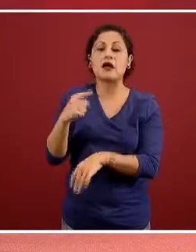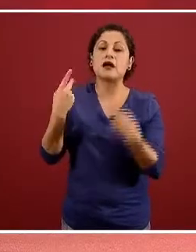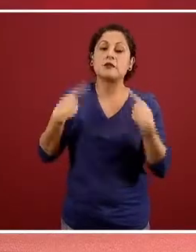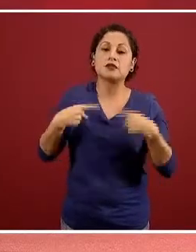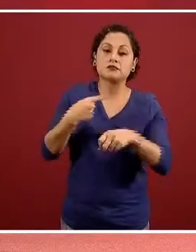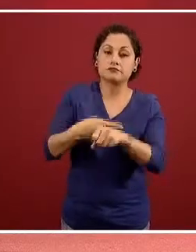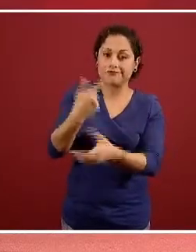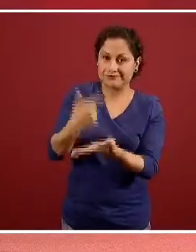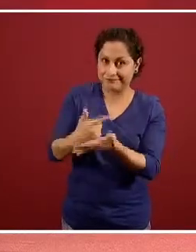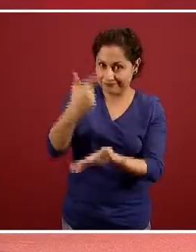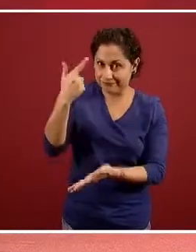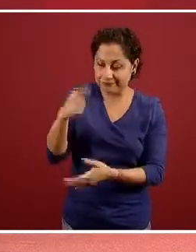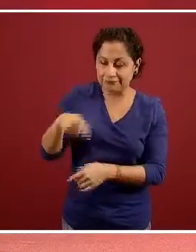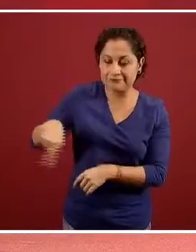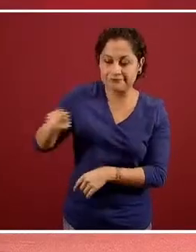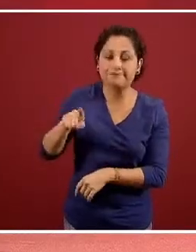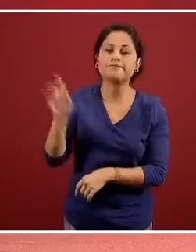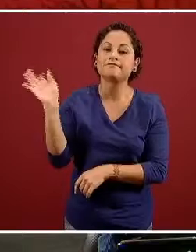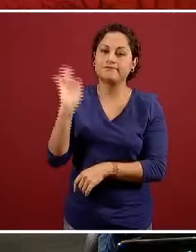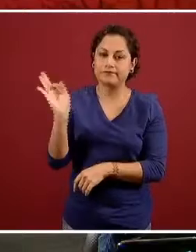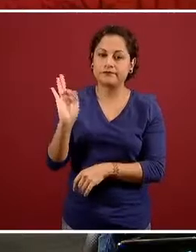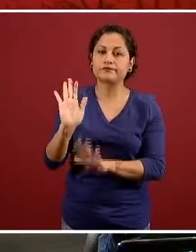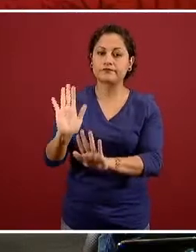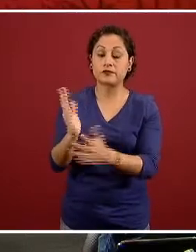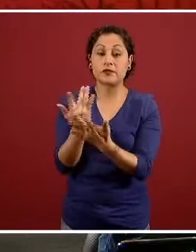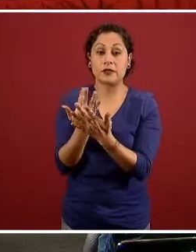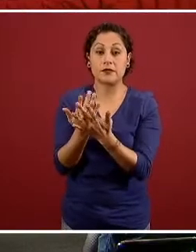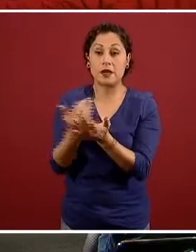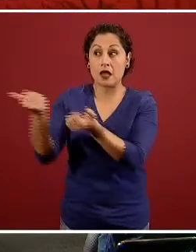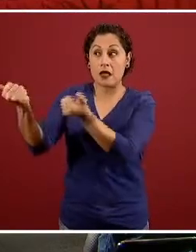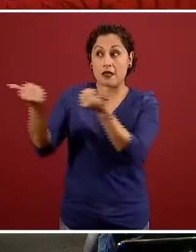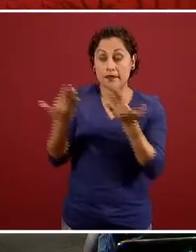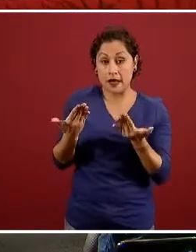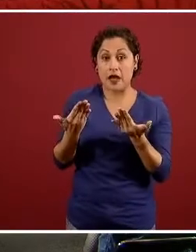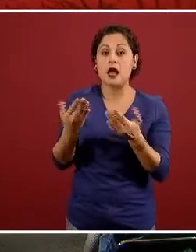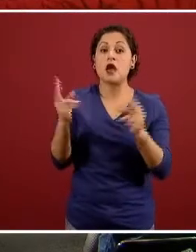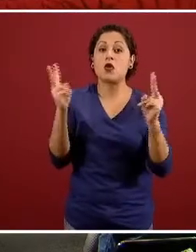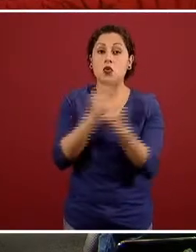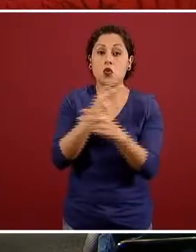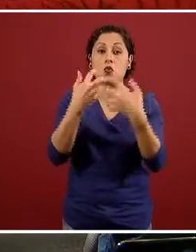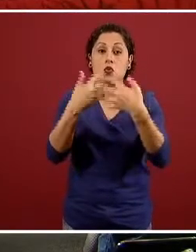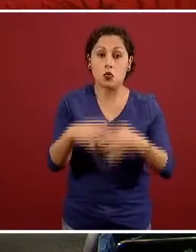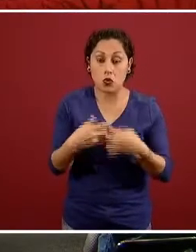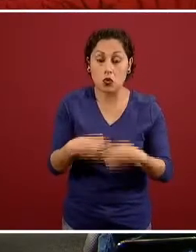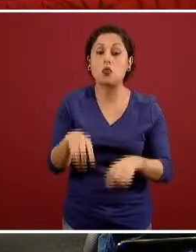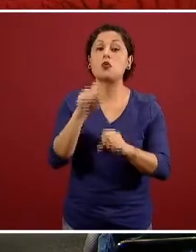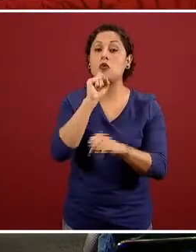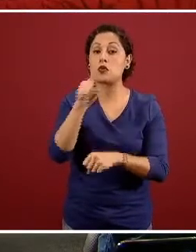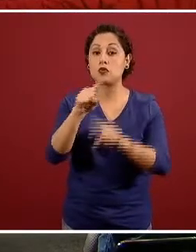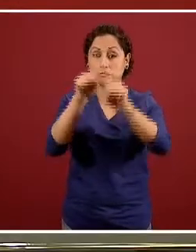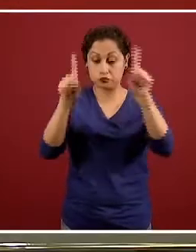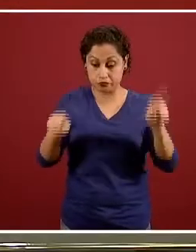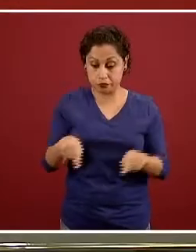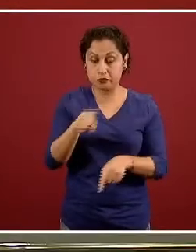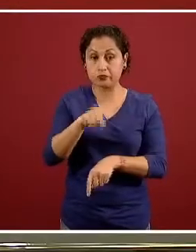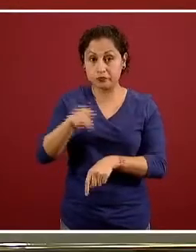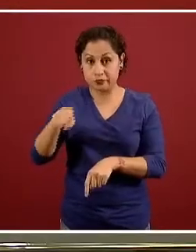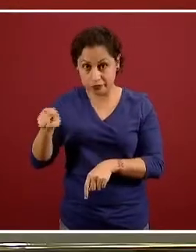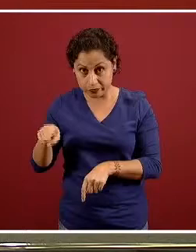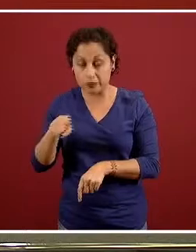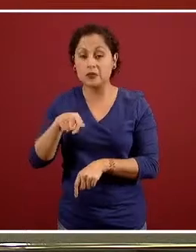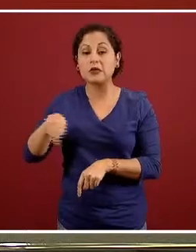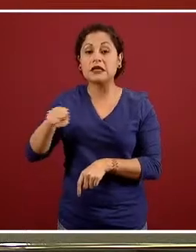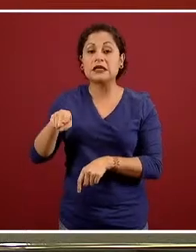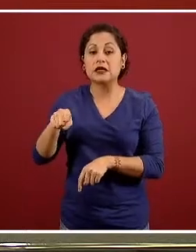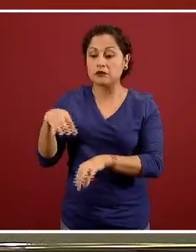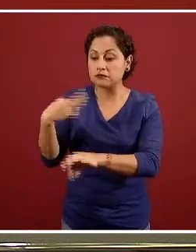estamos en espera de los ventiladores y monitores que son fundamentales para cerrar el círculo y tener realmente esa